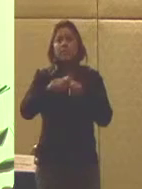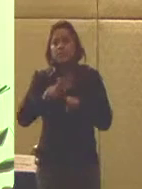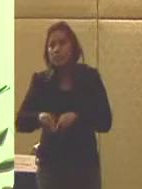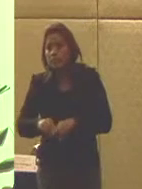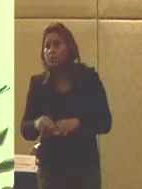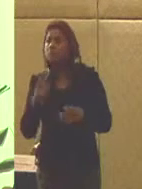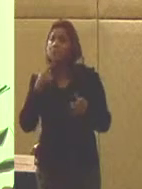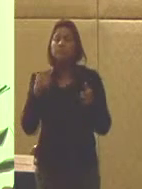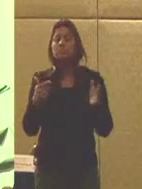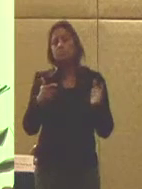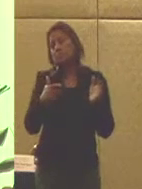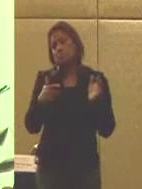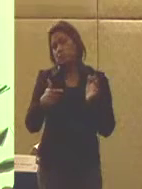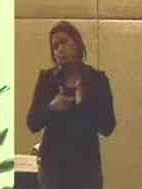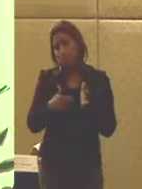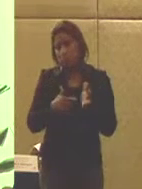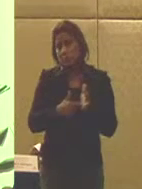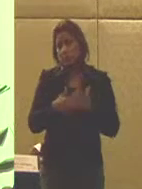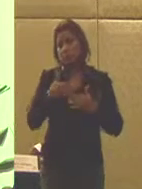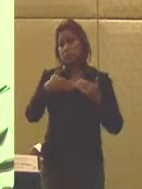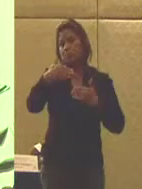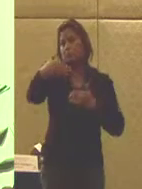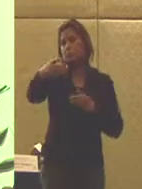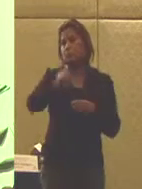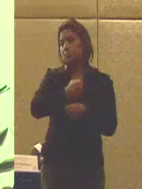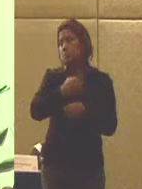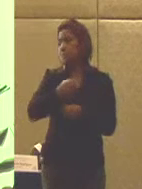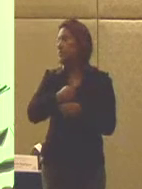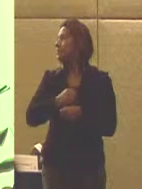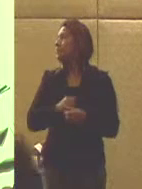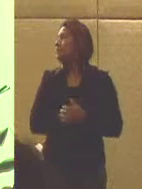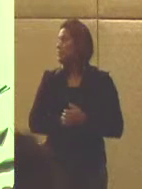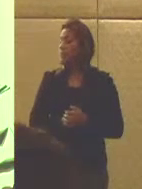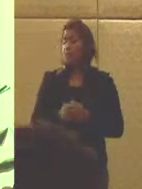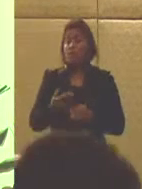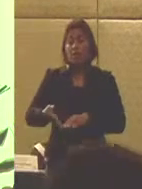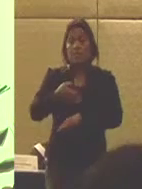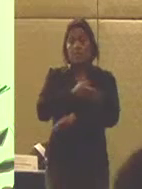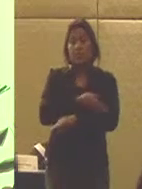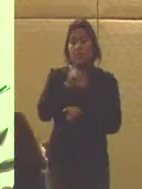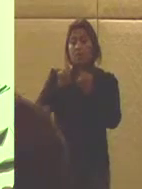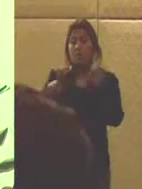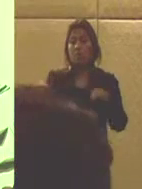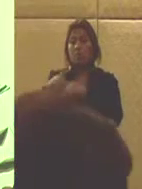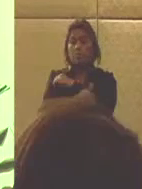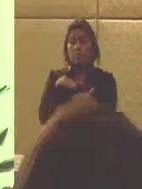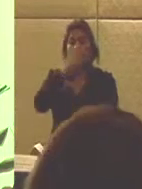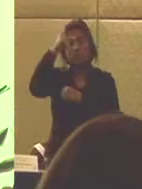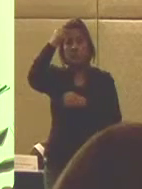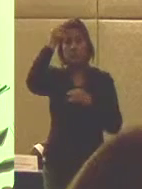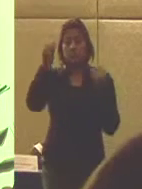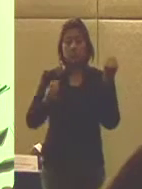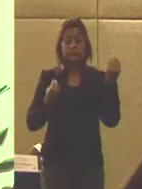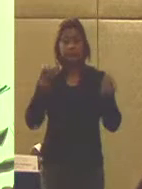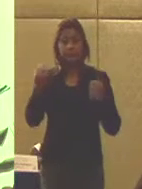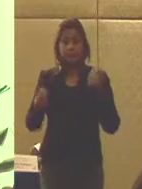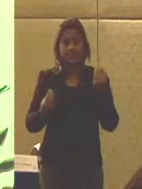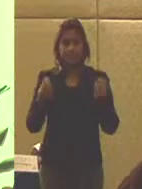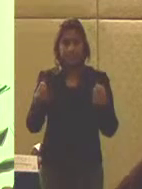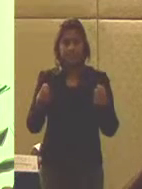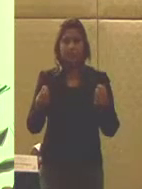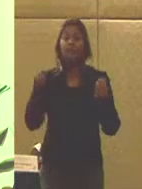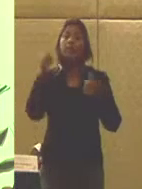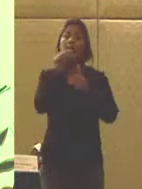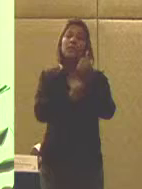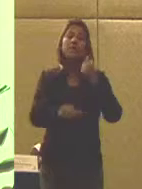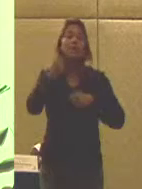los elementos de los 4 que han mencionado nuestros antecesores y poder, a través de la opinión también